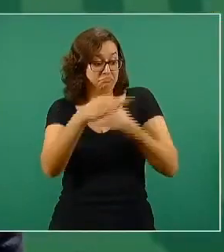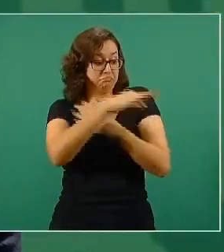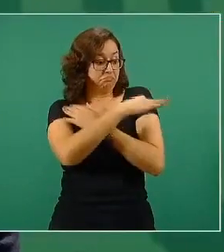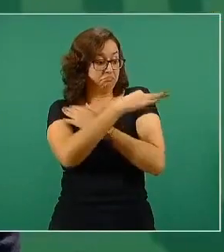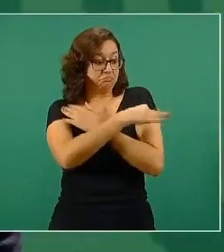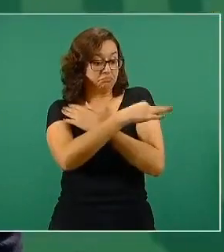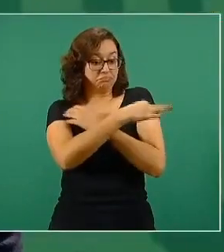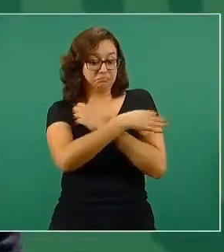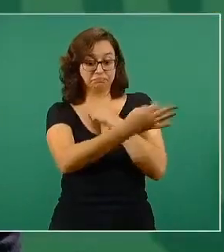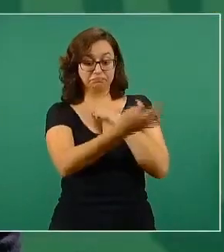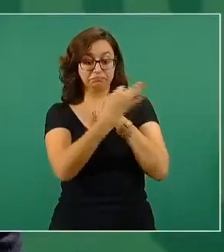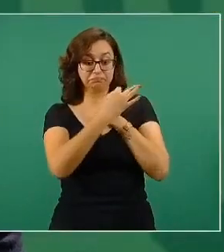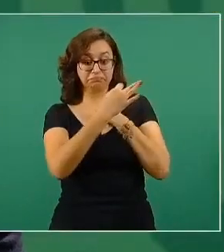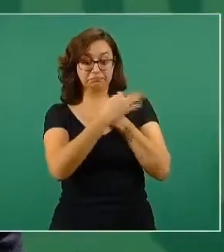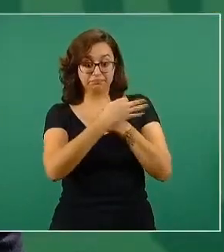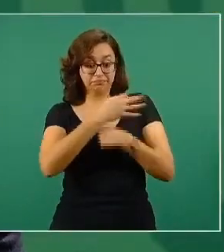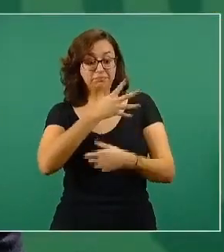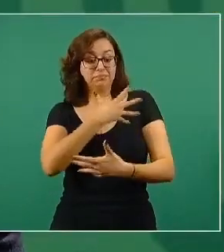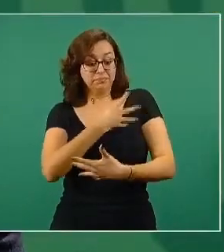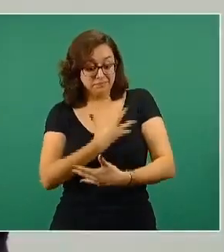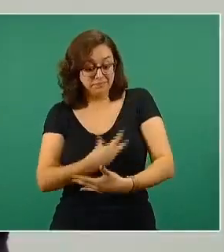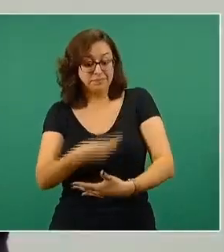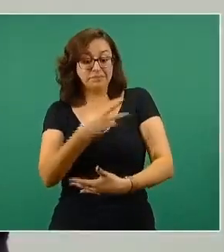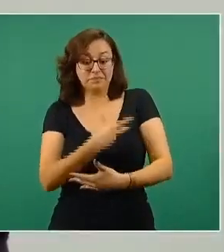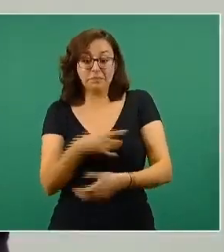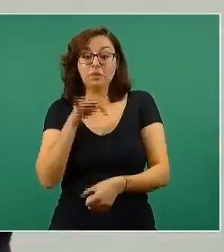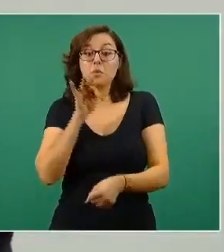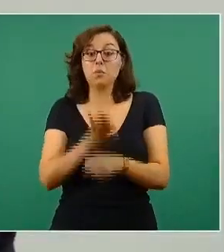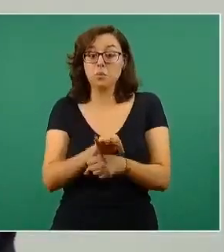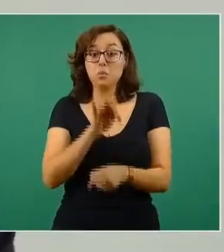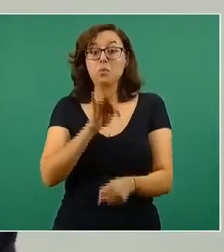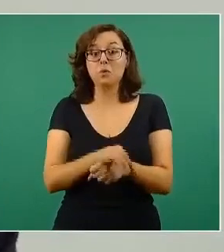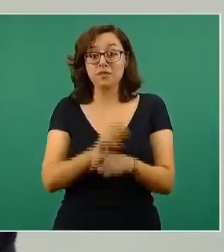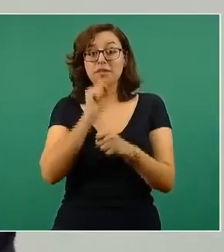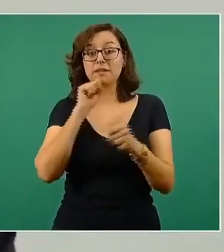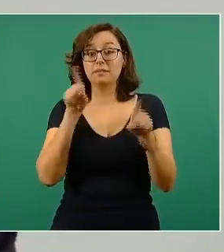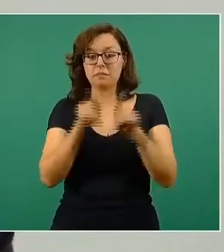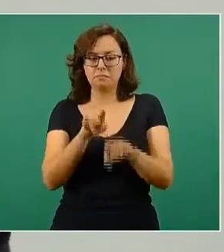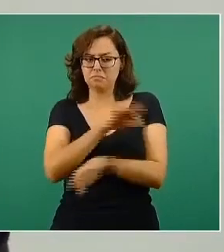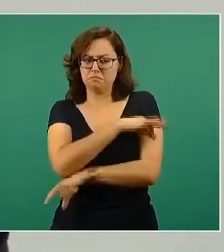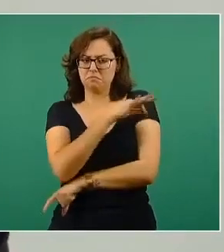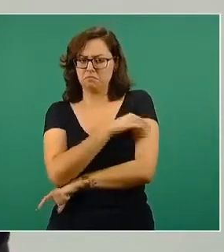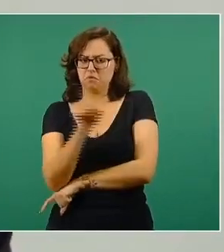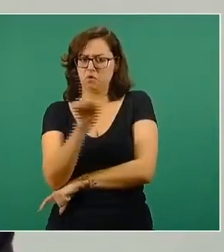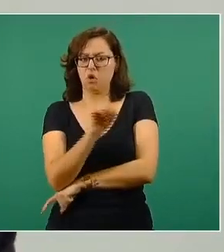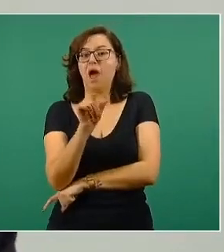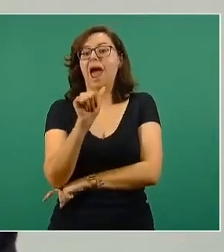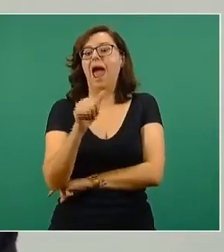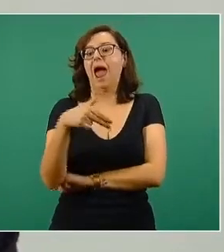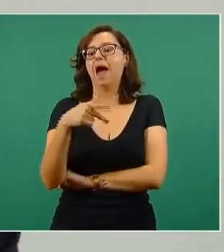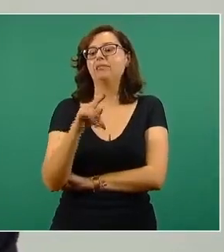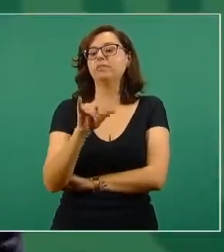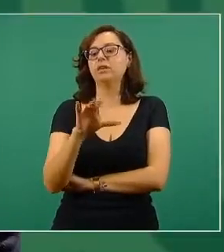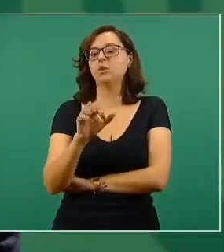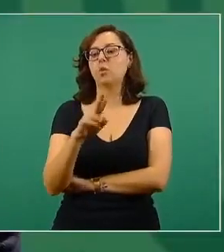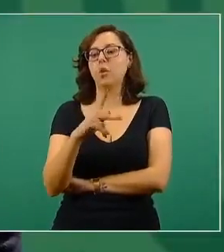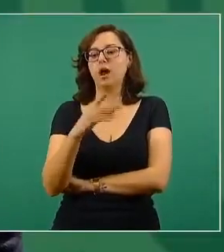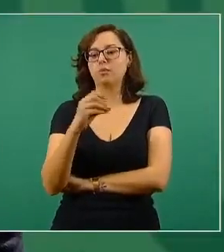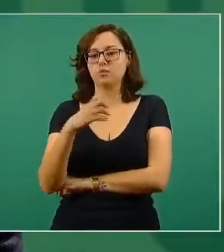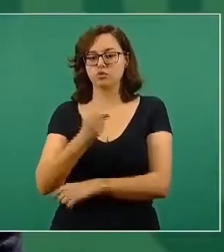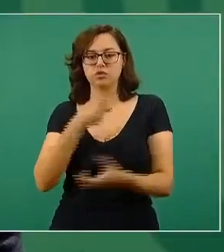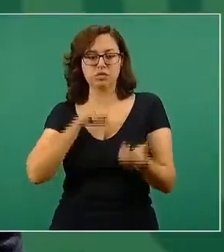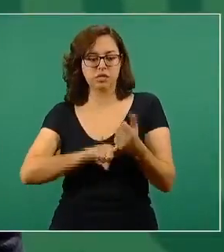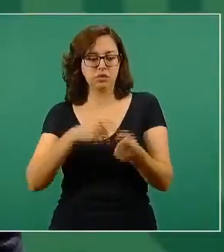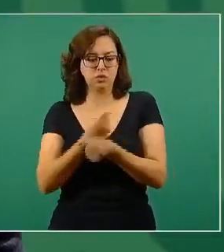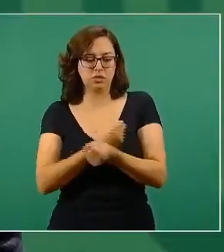pueden transferir toda una serie de anticuerpos, ¿no?, que ayudan también al recién nacido a iniciar con ese